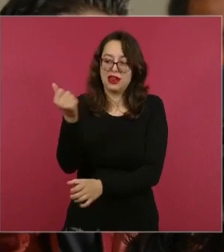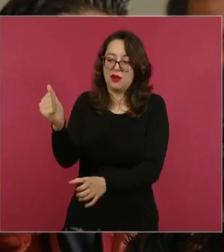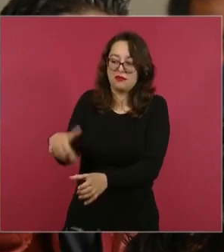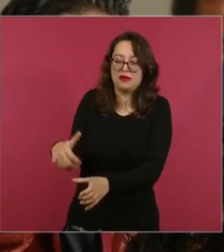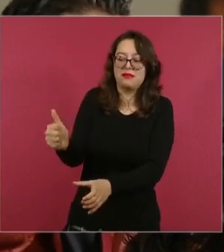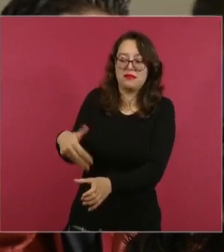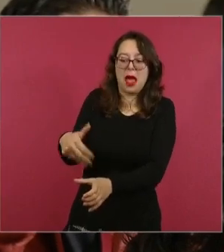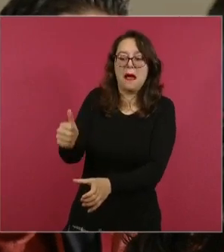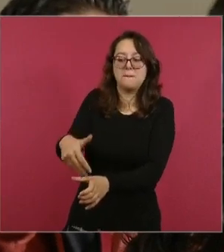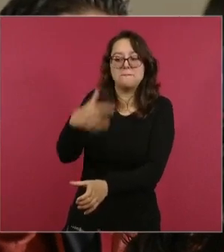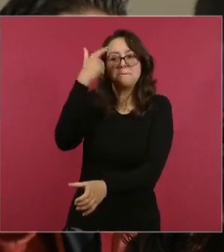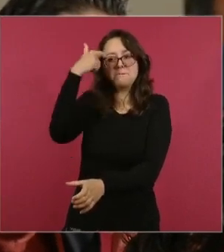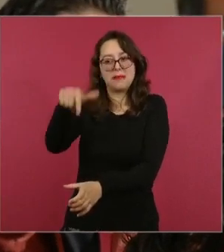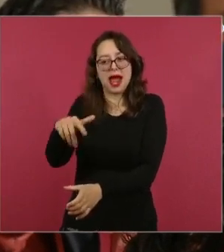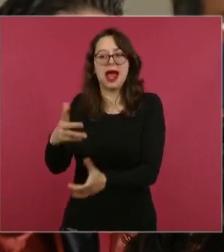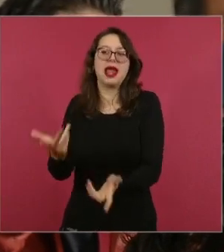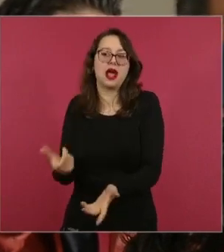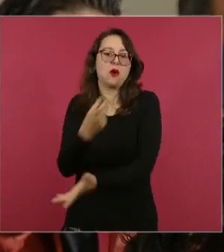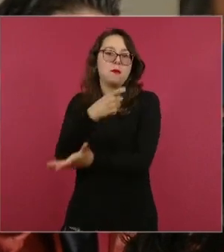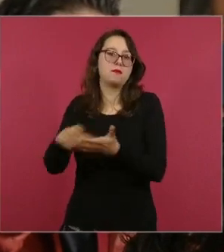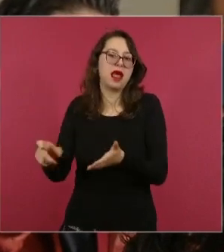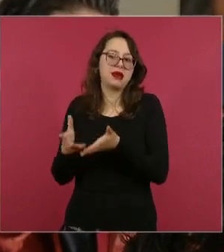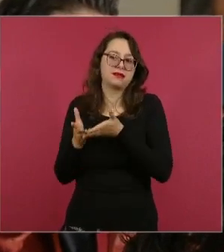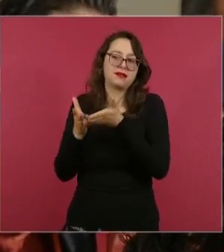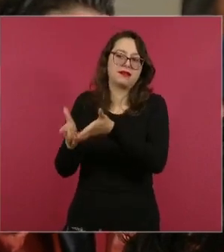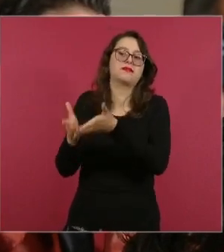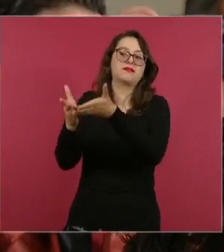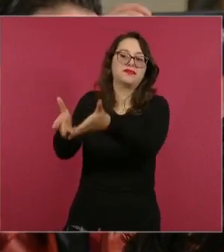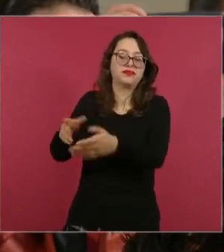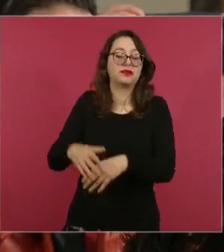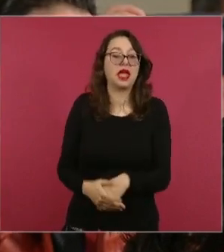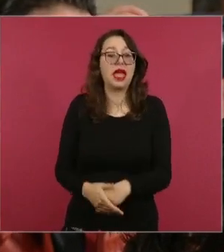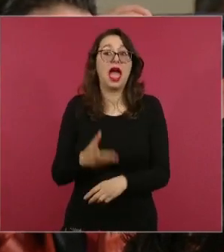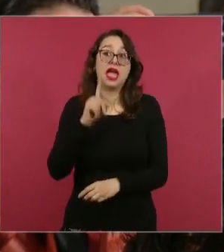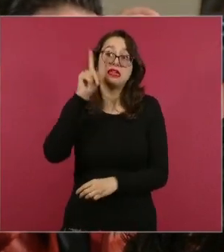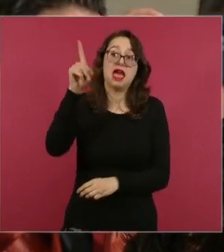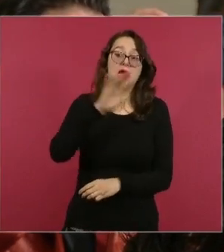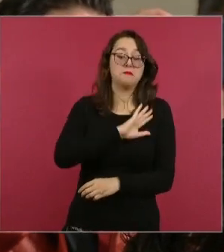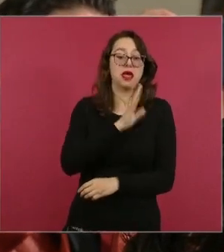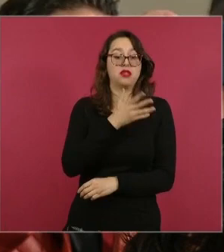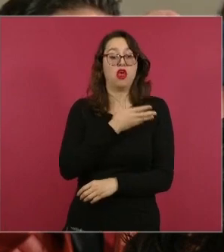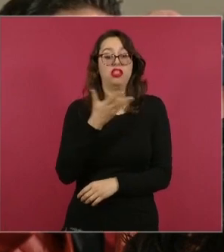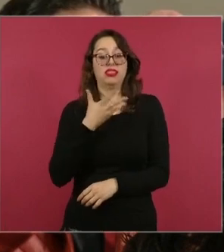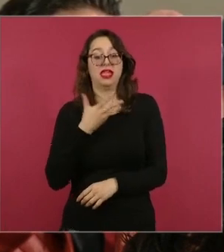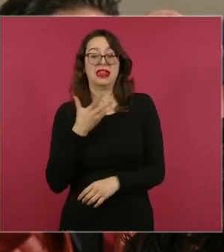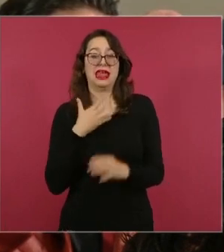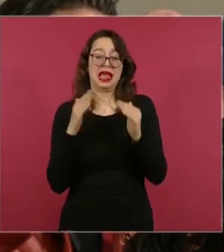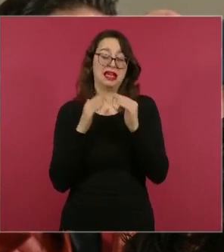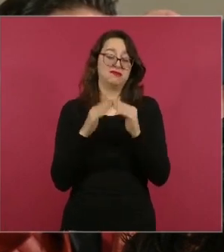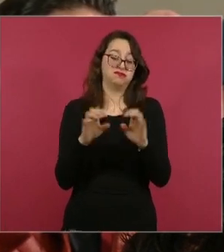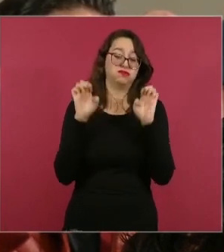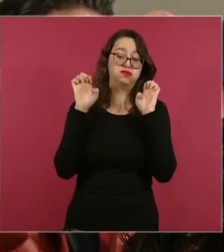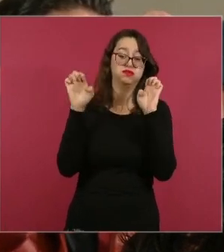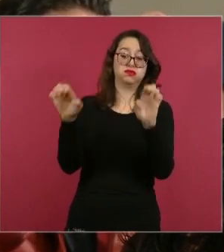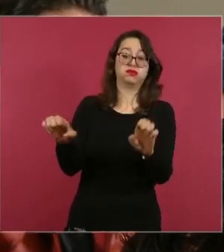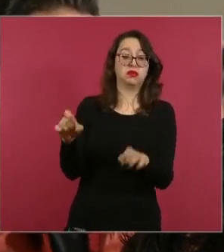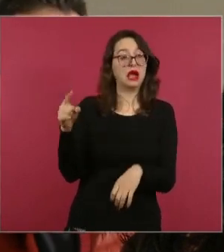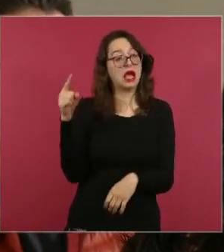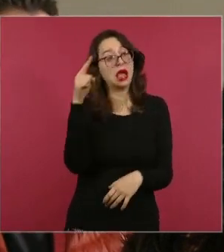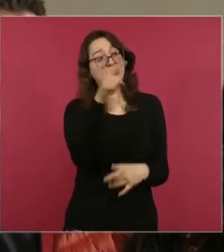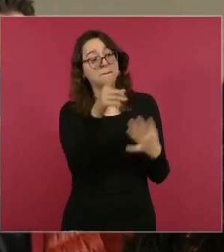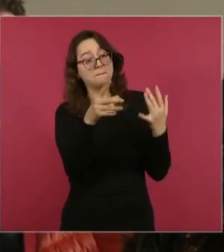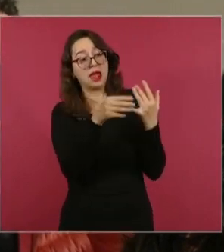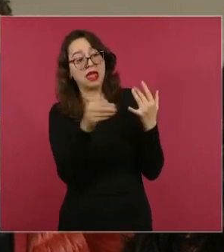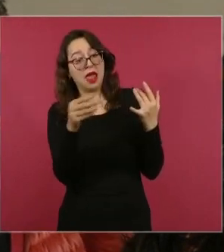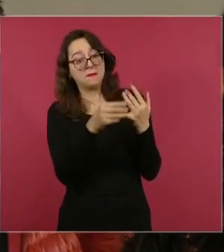mansión tipo Castillo en España donde nació un apartamento en Miami junto con Loret de Mola y otro como